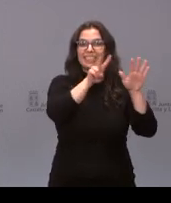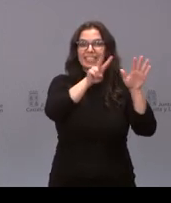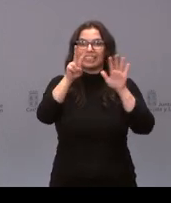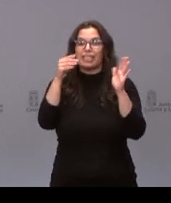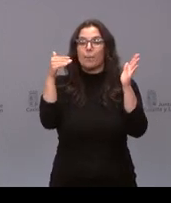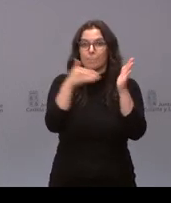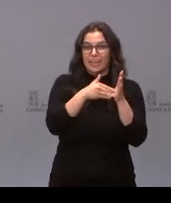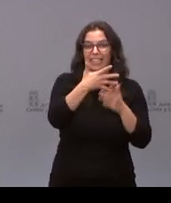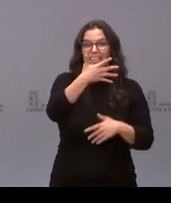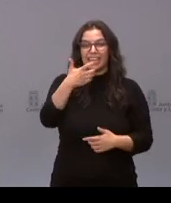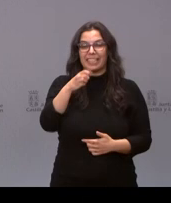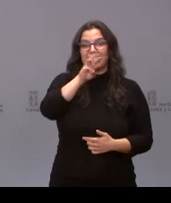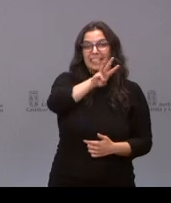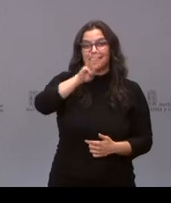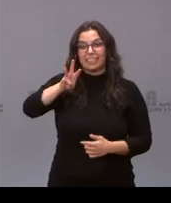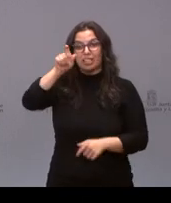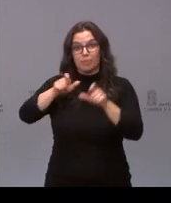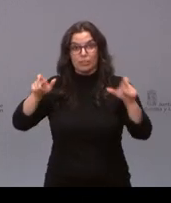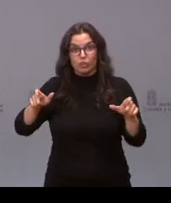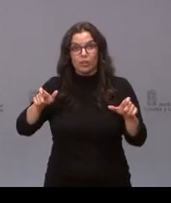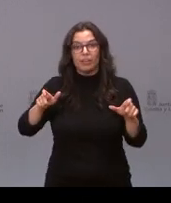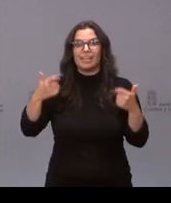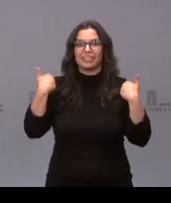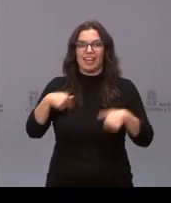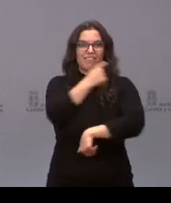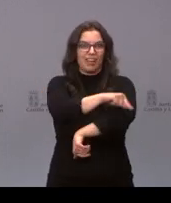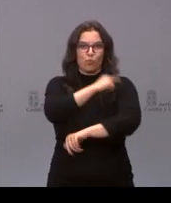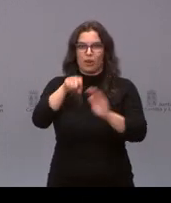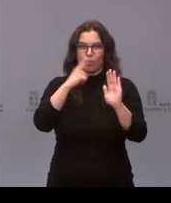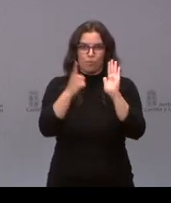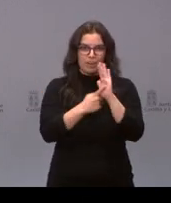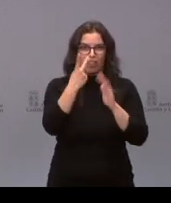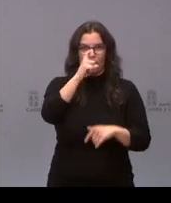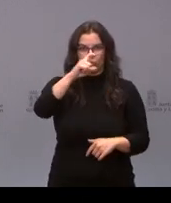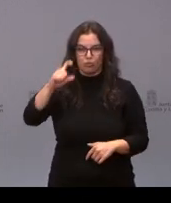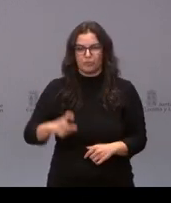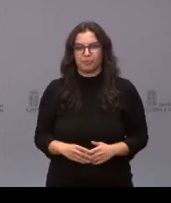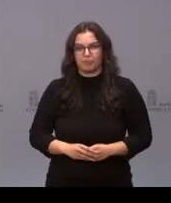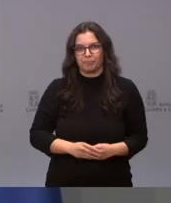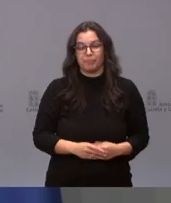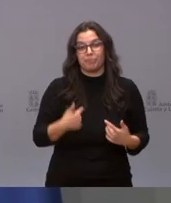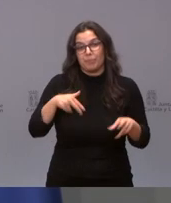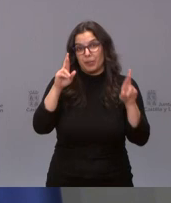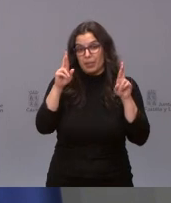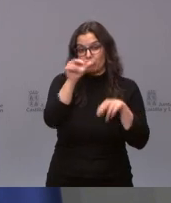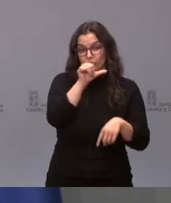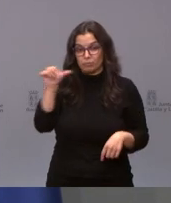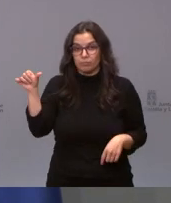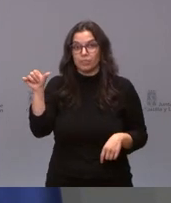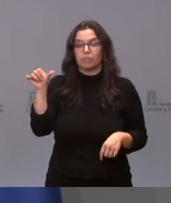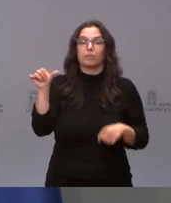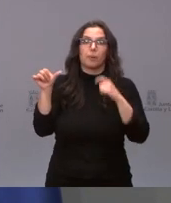277.500 33 personas con pauta completa de vacunación esperamos en esta semana